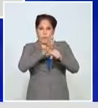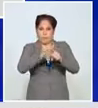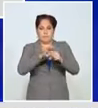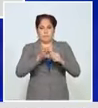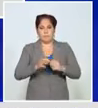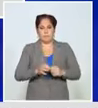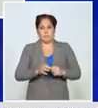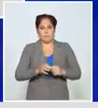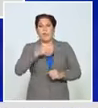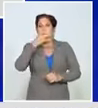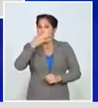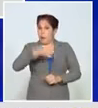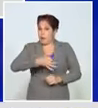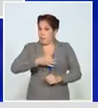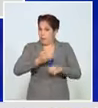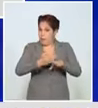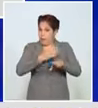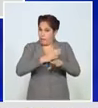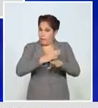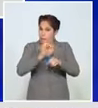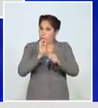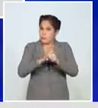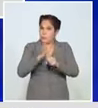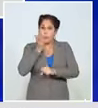Pudiéramos decir que